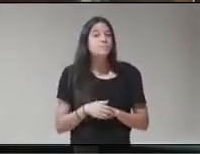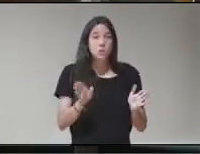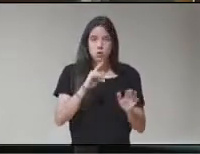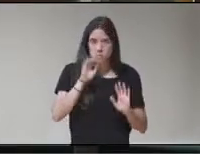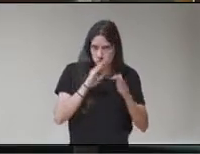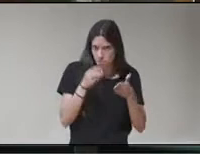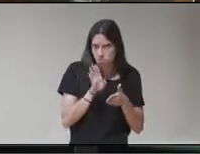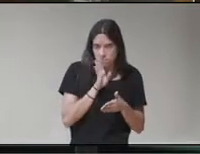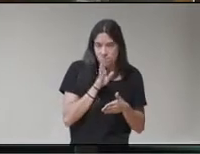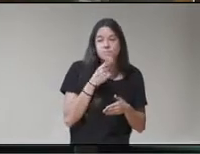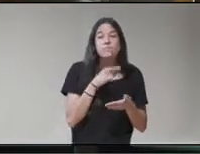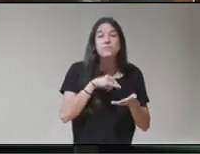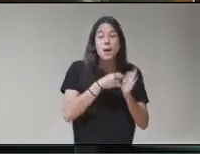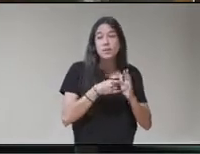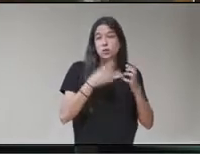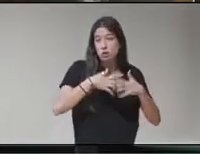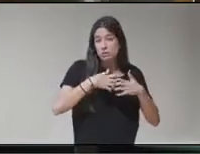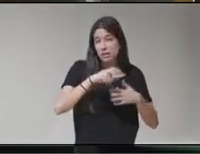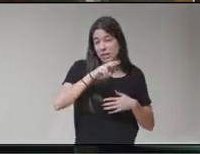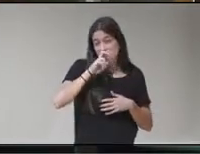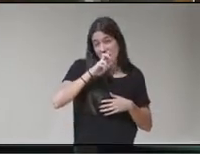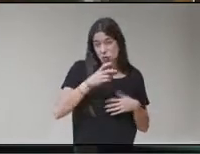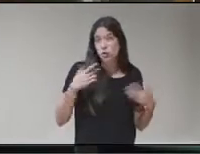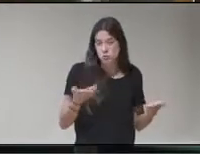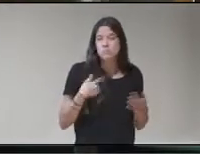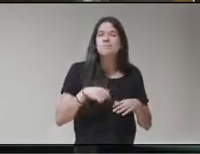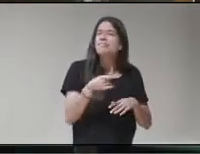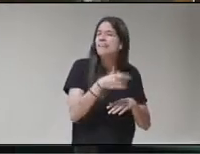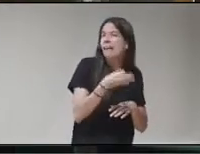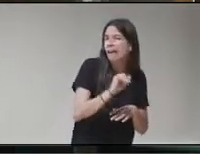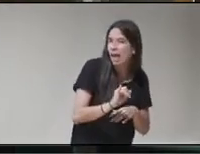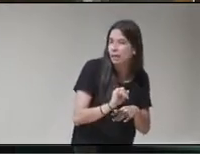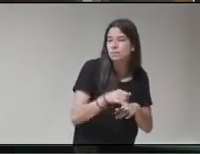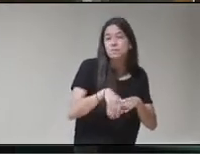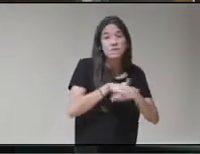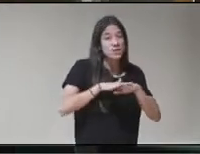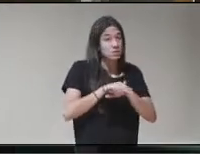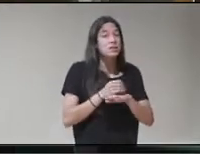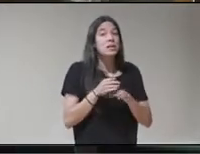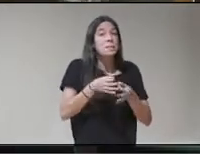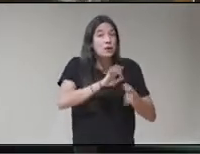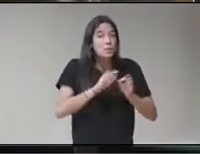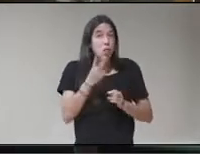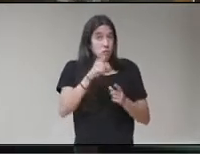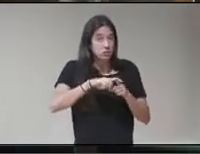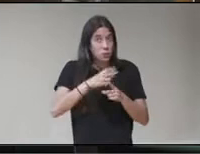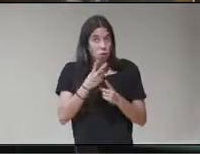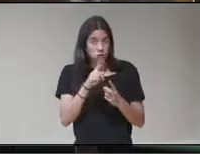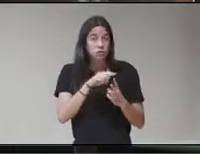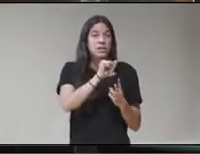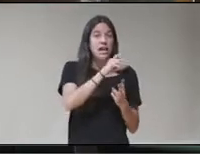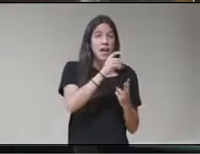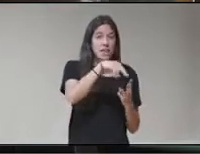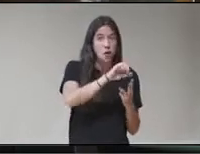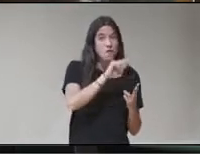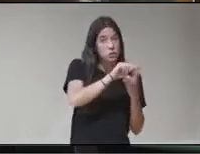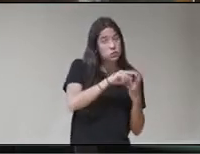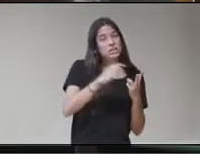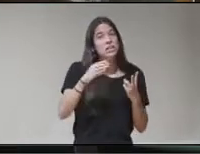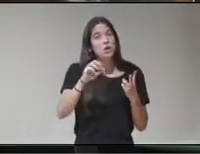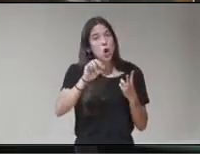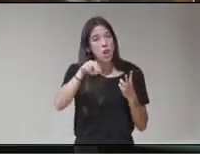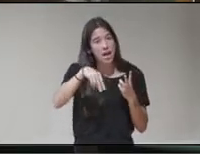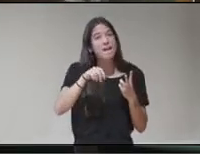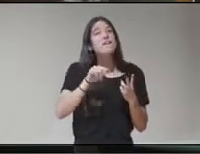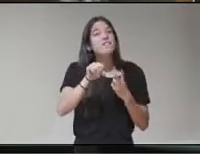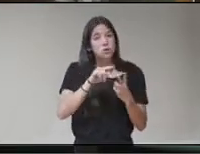respiratorio superior. ¿Qué tenemos allí? Fundamentalmente dos tipos de microorganismos, adenovirus y coronavirus. Y después,